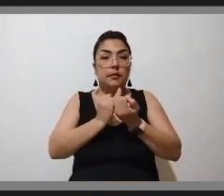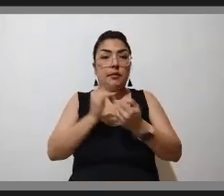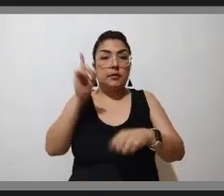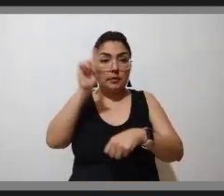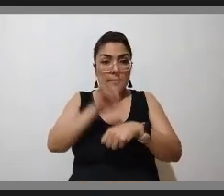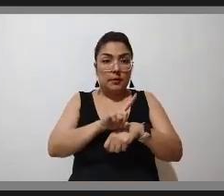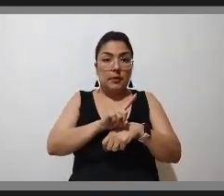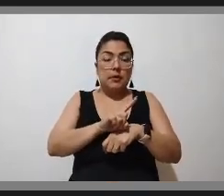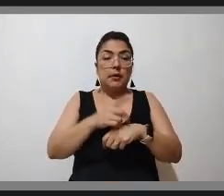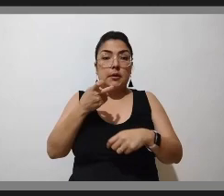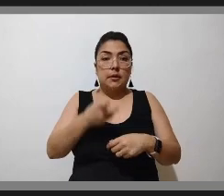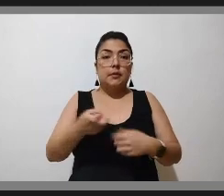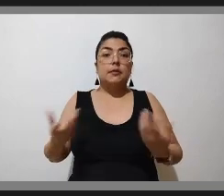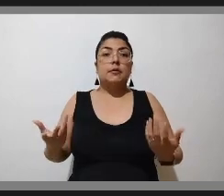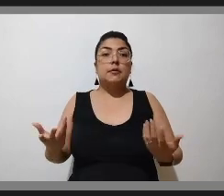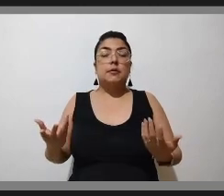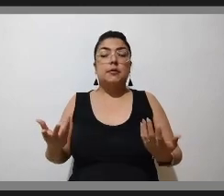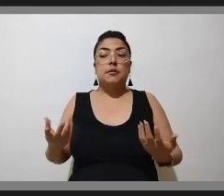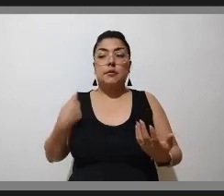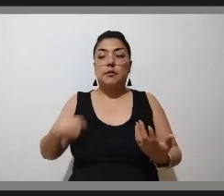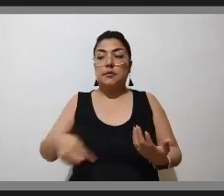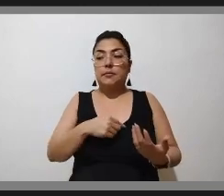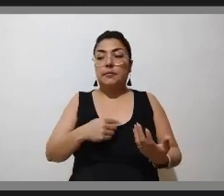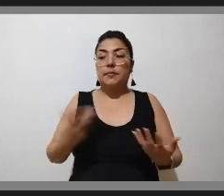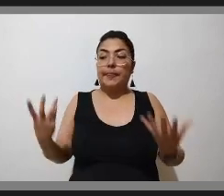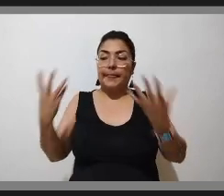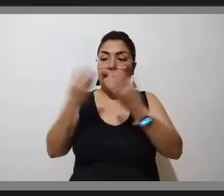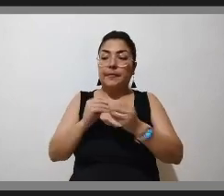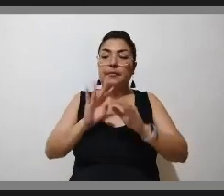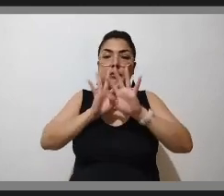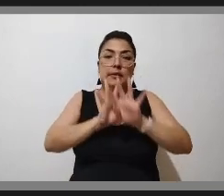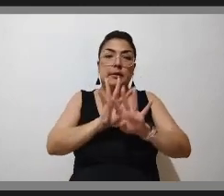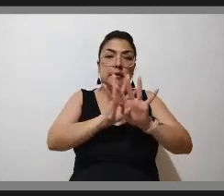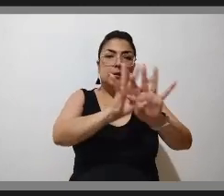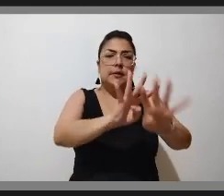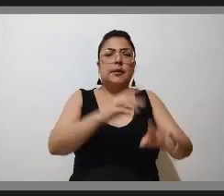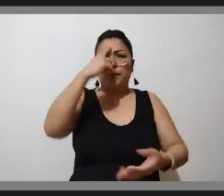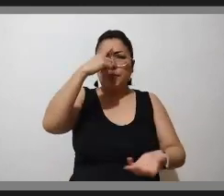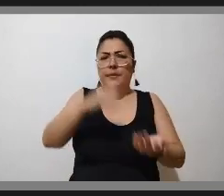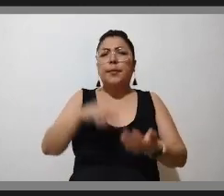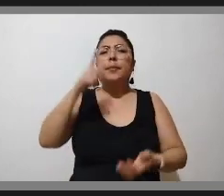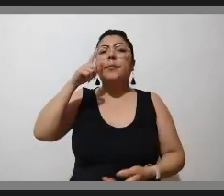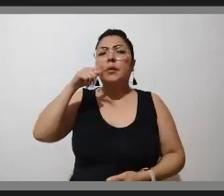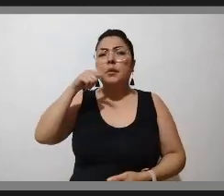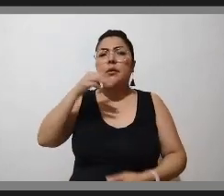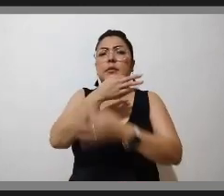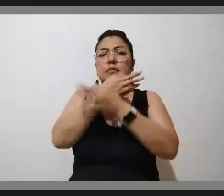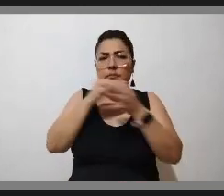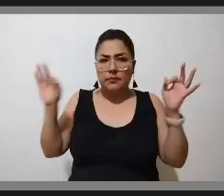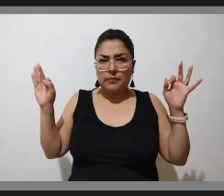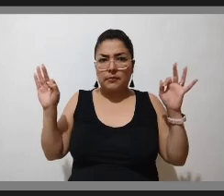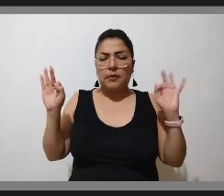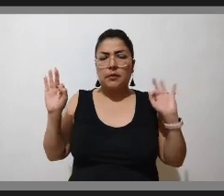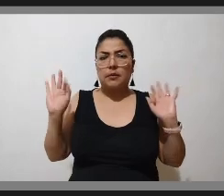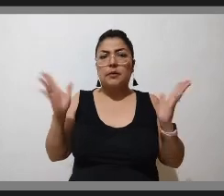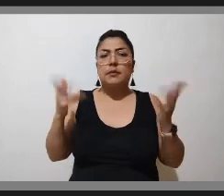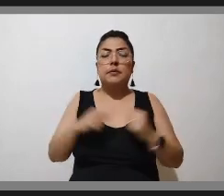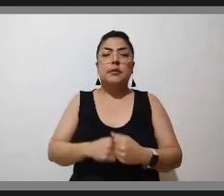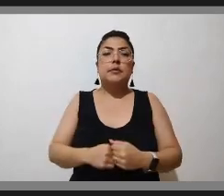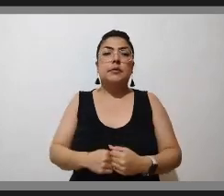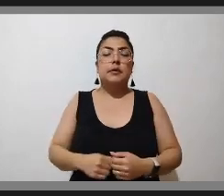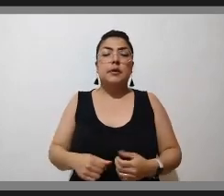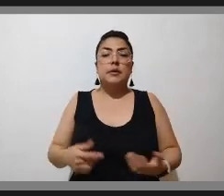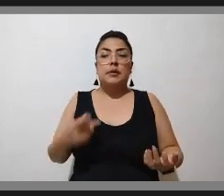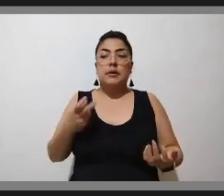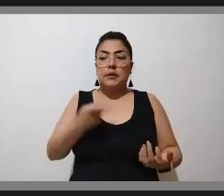día una marcha que próximamente, yo creo el día de mañana en redes sociales estaremos anunciando en qué